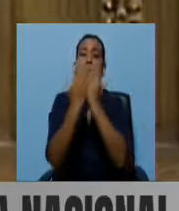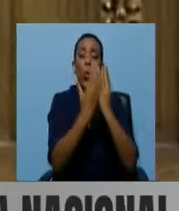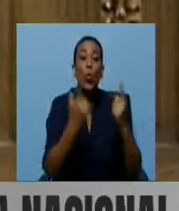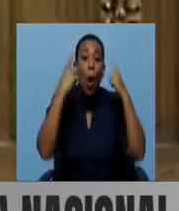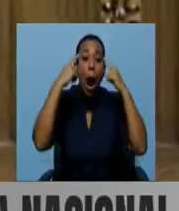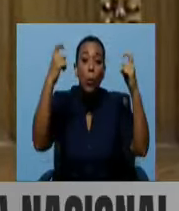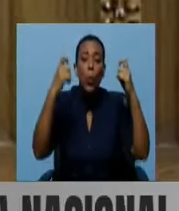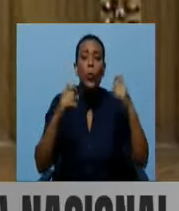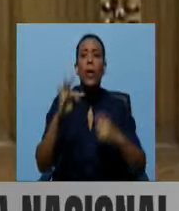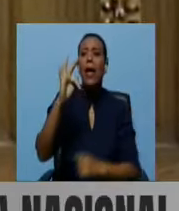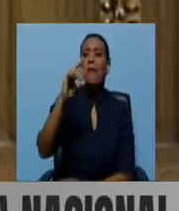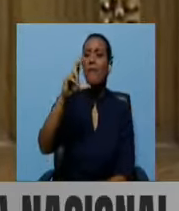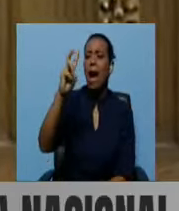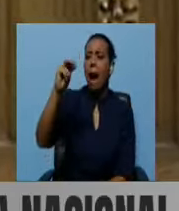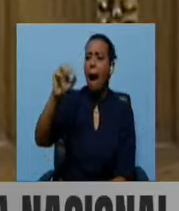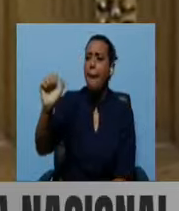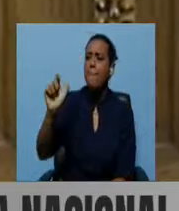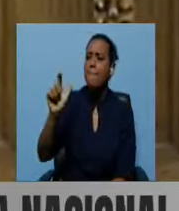salió, que es Flama,